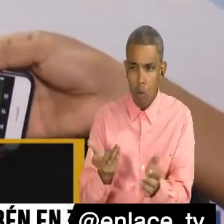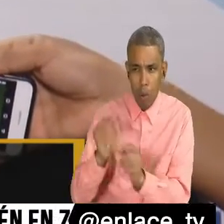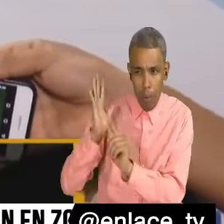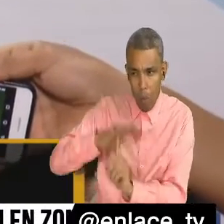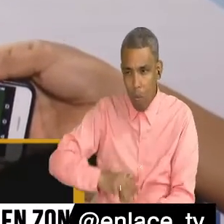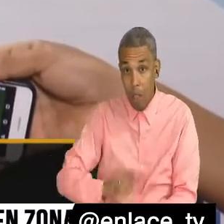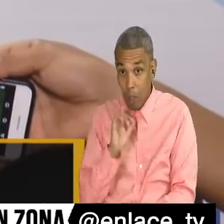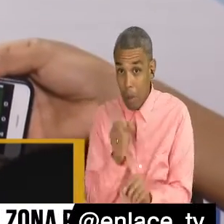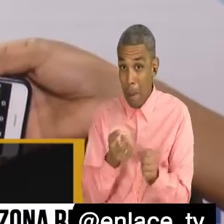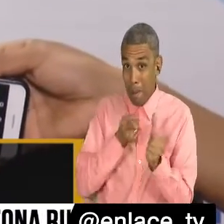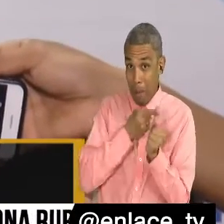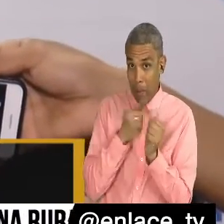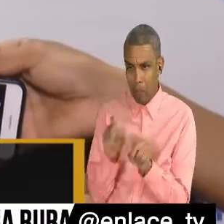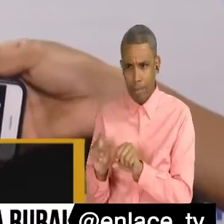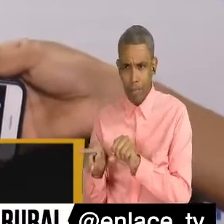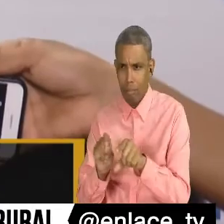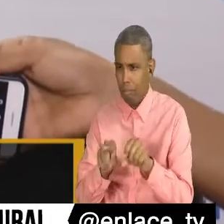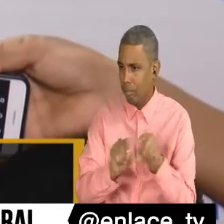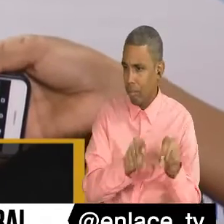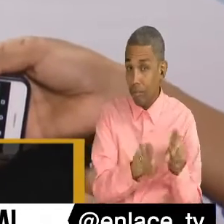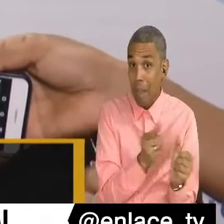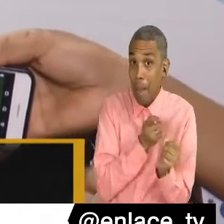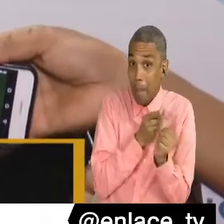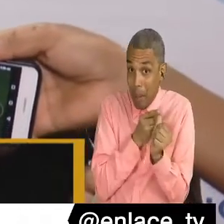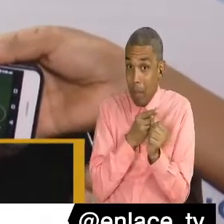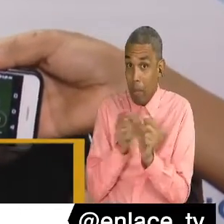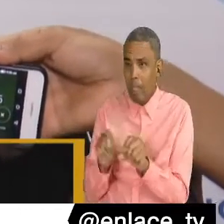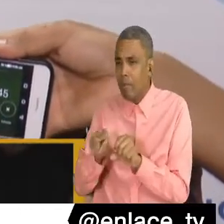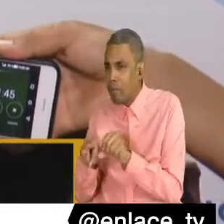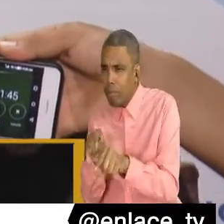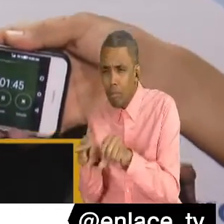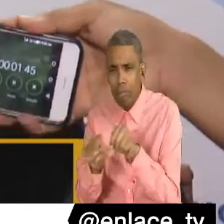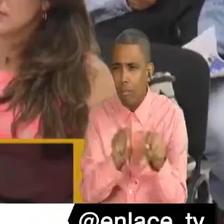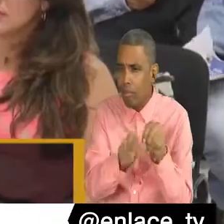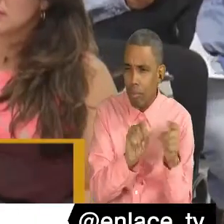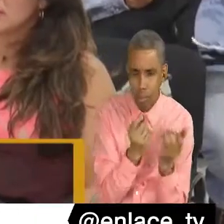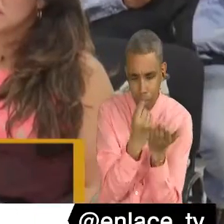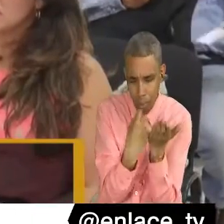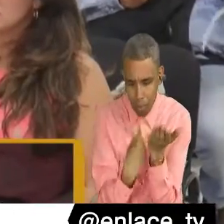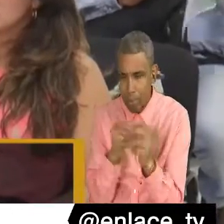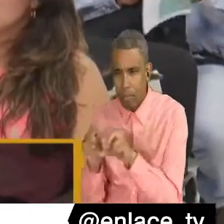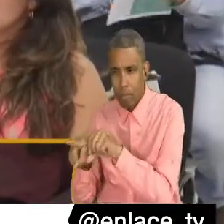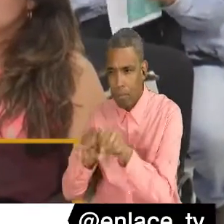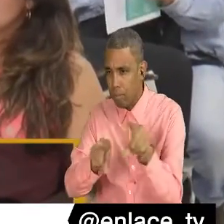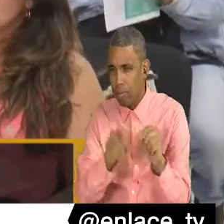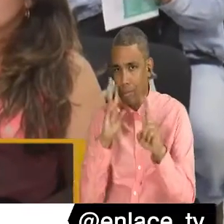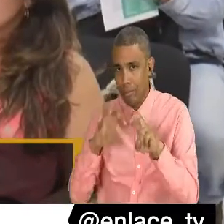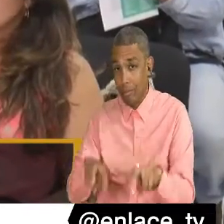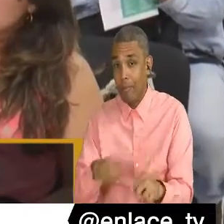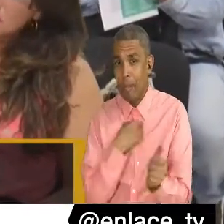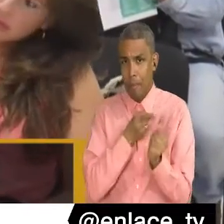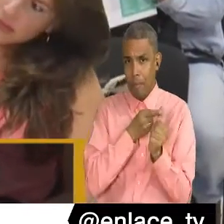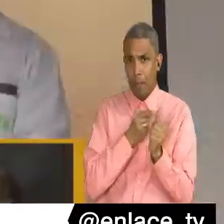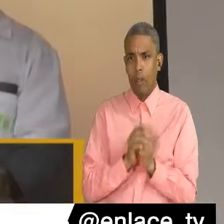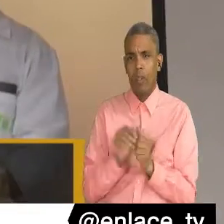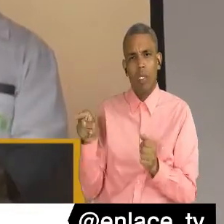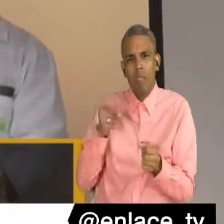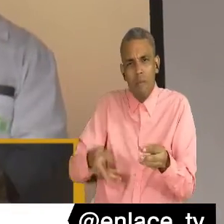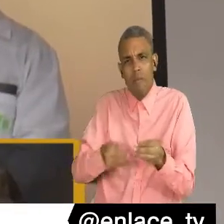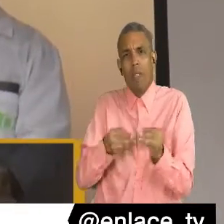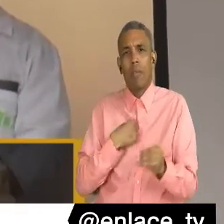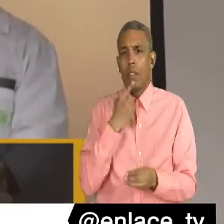que terminamos nuestro monitoreo y observación de esta situación. Según el alto comisionado para las Naciones Unidas, existen en